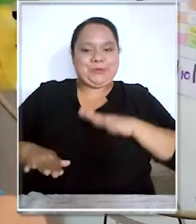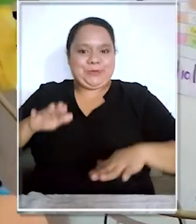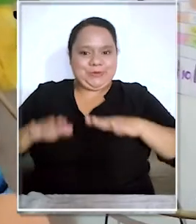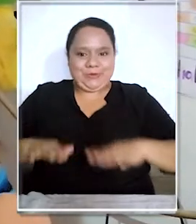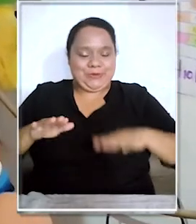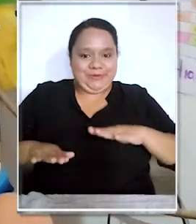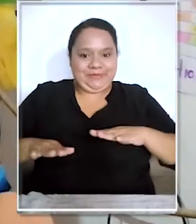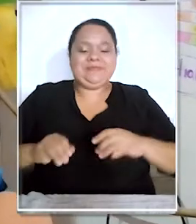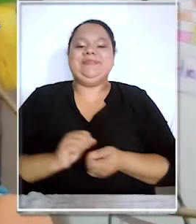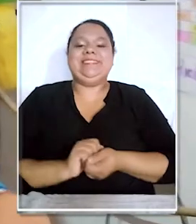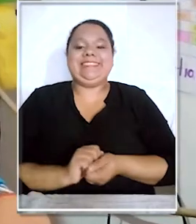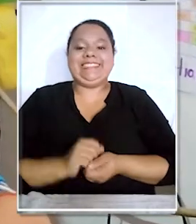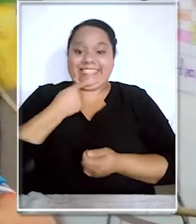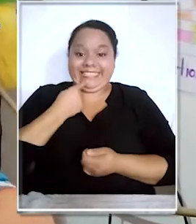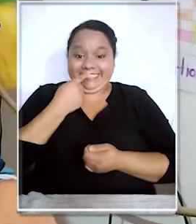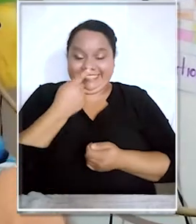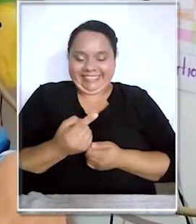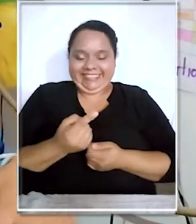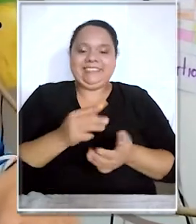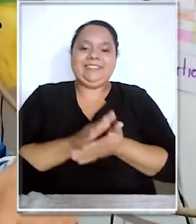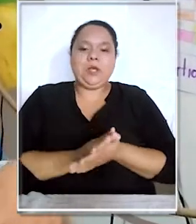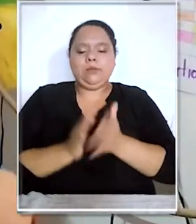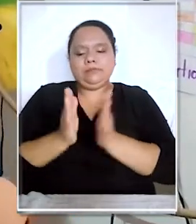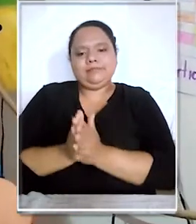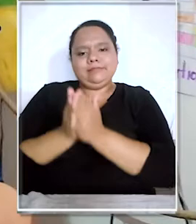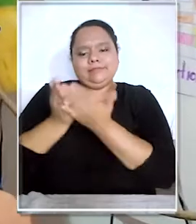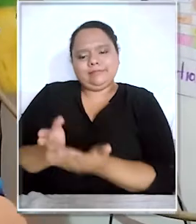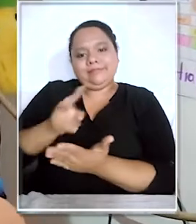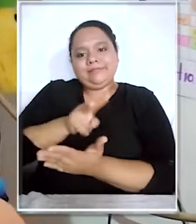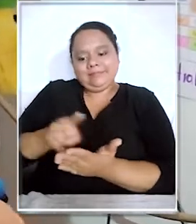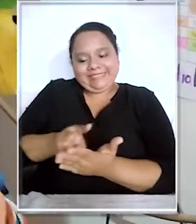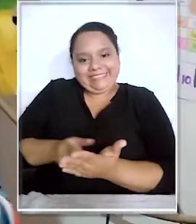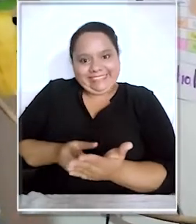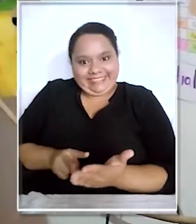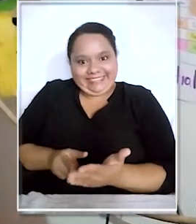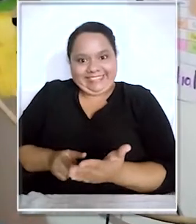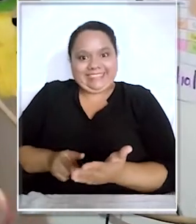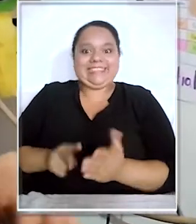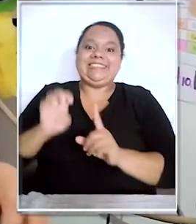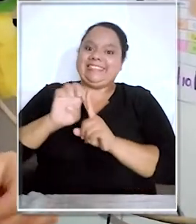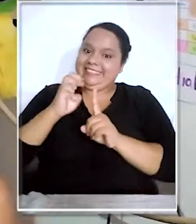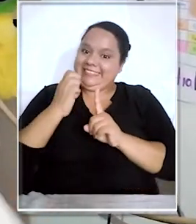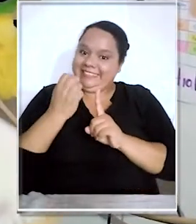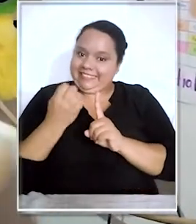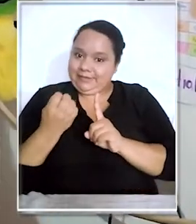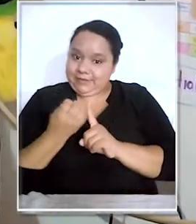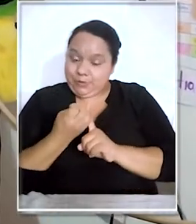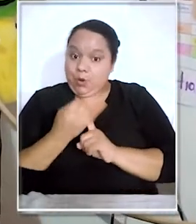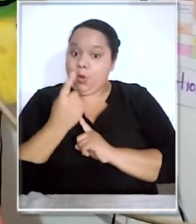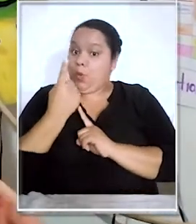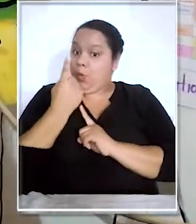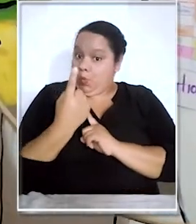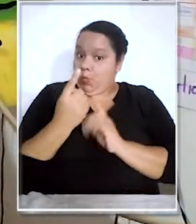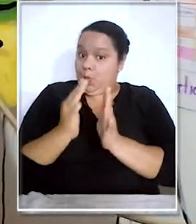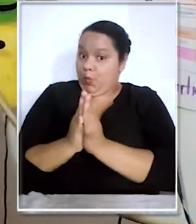Como les había comentado, estaremos haciendo lecturas de algunos cuentos e historias de estos pueblos indígenas. Y aquí yo tengo uno